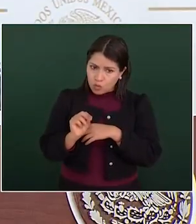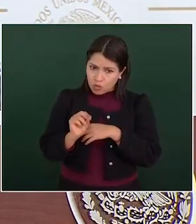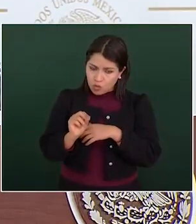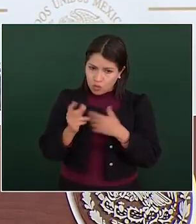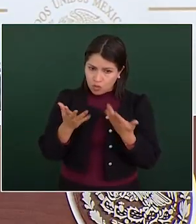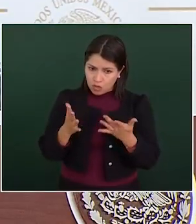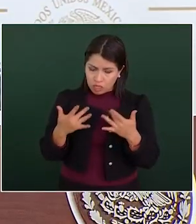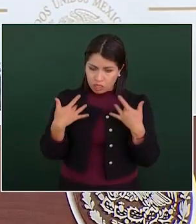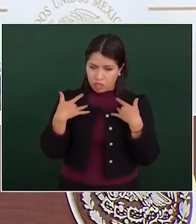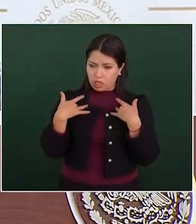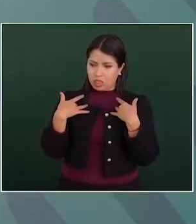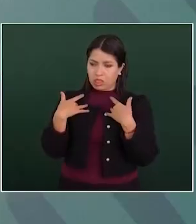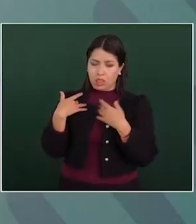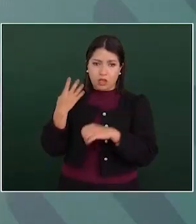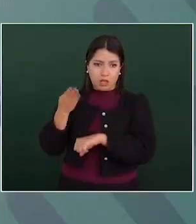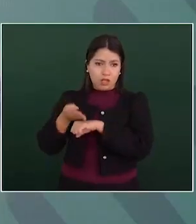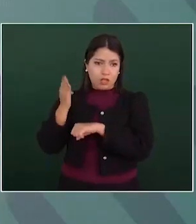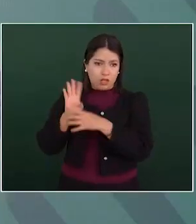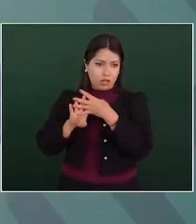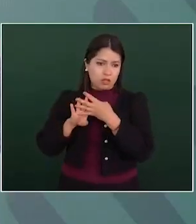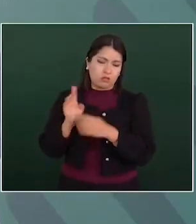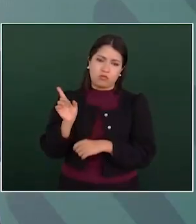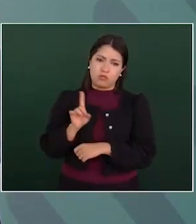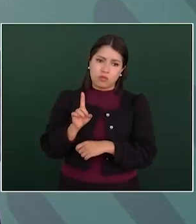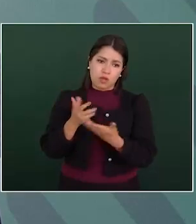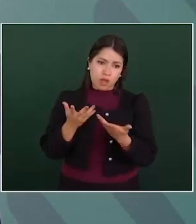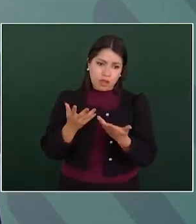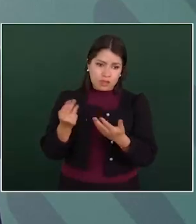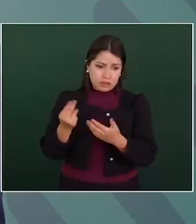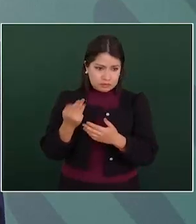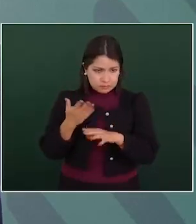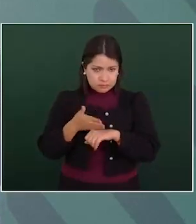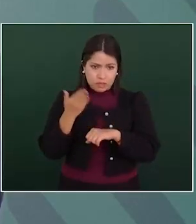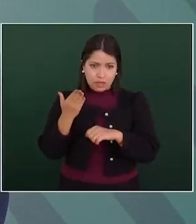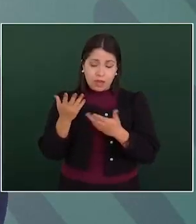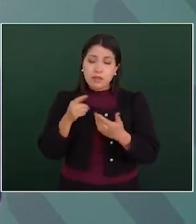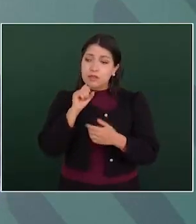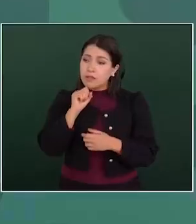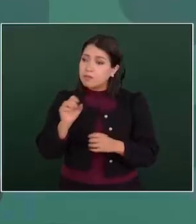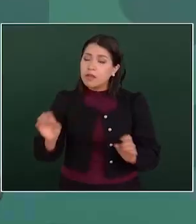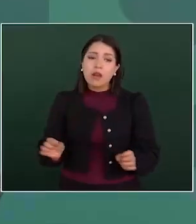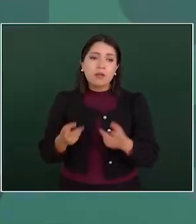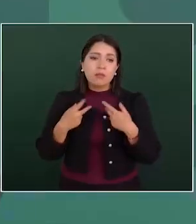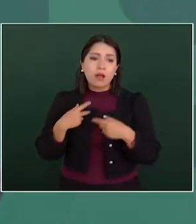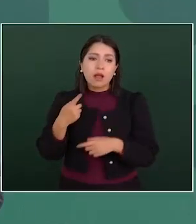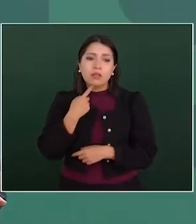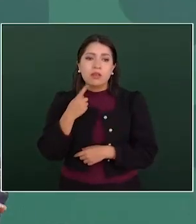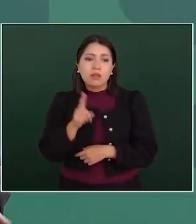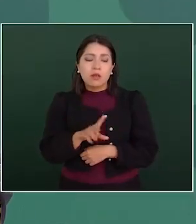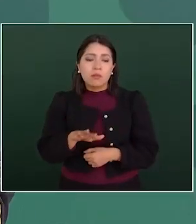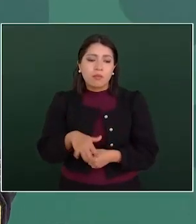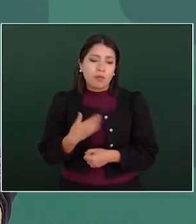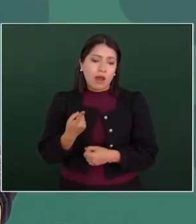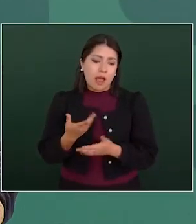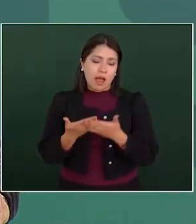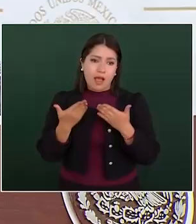denunciarlos, aunque con el Poder Judicial de ahora,